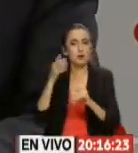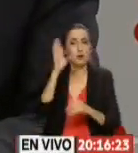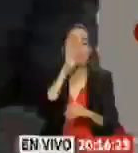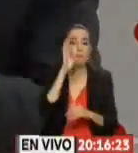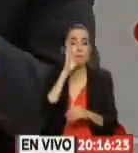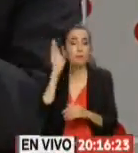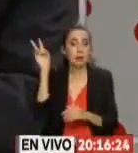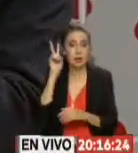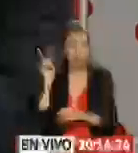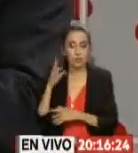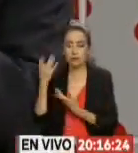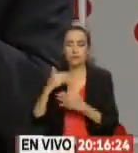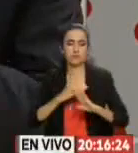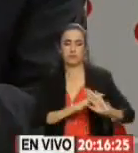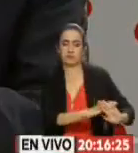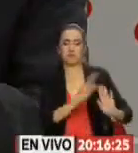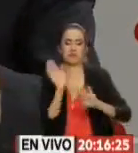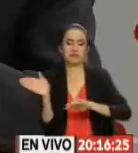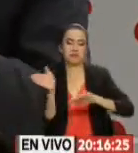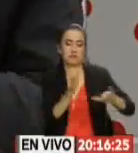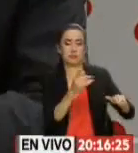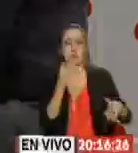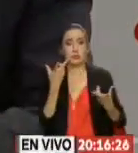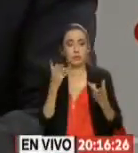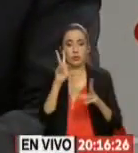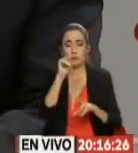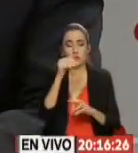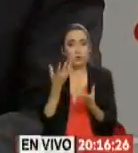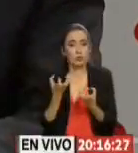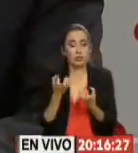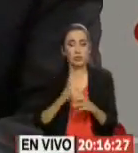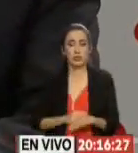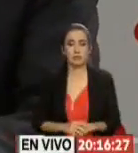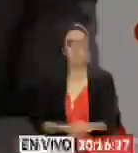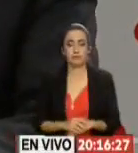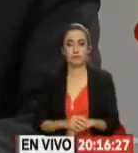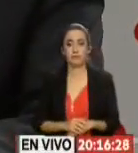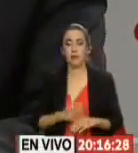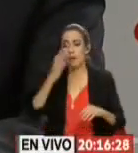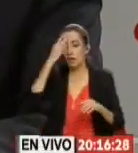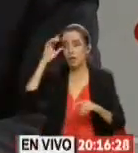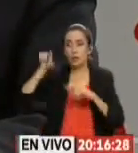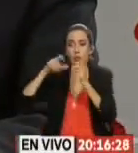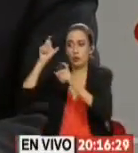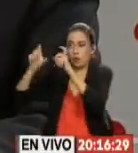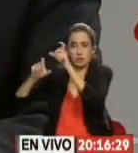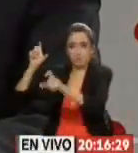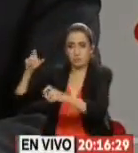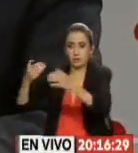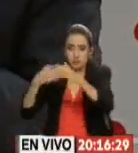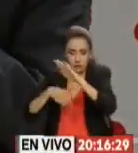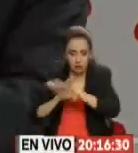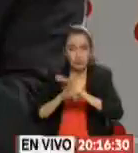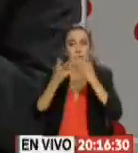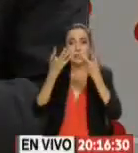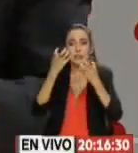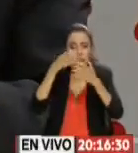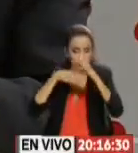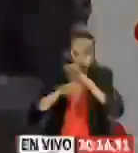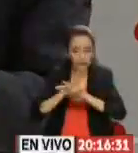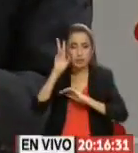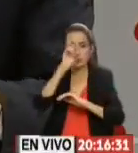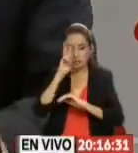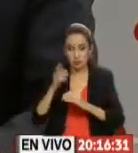a los contingentes que han intentado llevar la ayuda humanitaria a Venezuela. Si este grupo de contacto logra este jueves en Quito, aquí